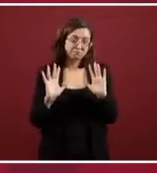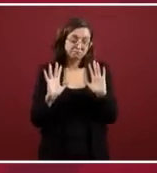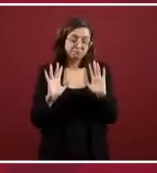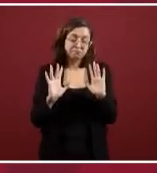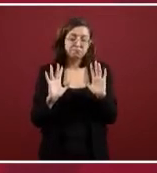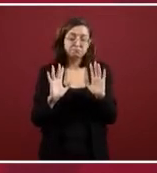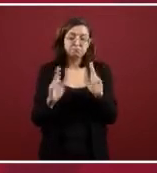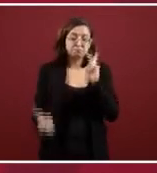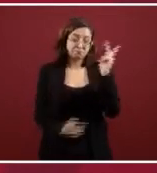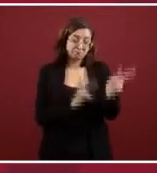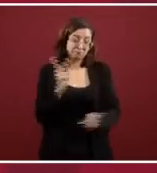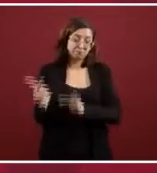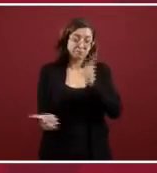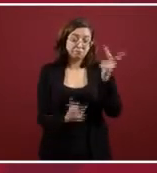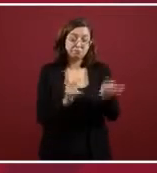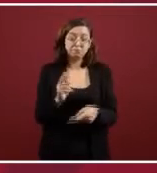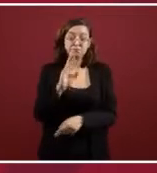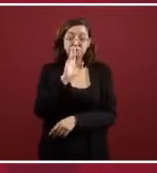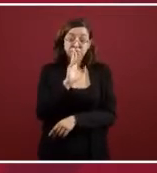para responder